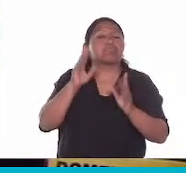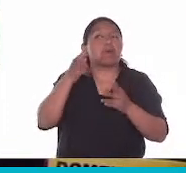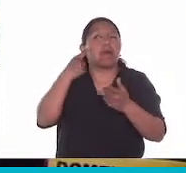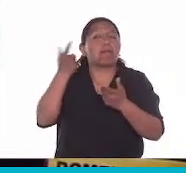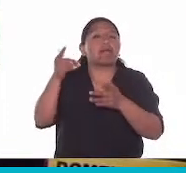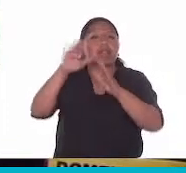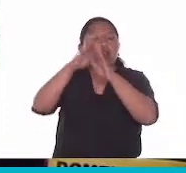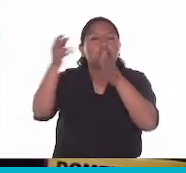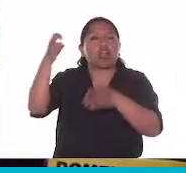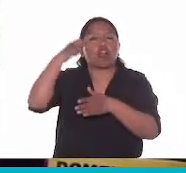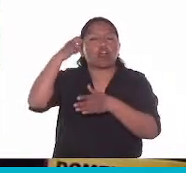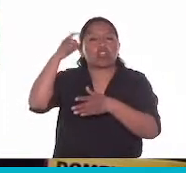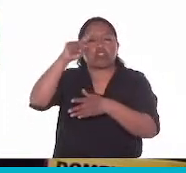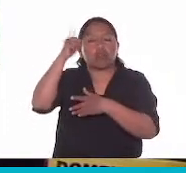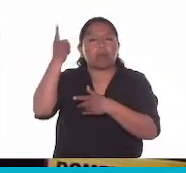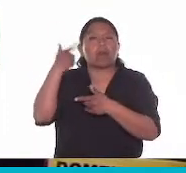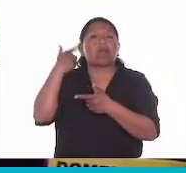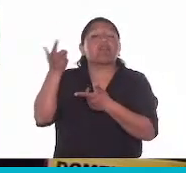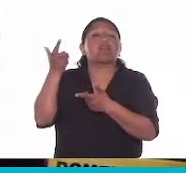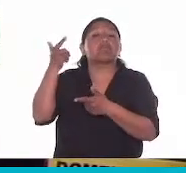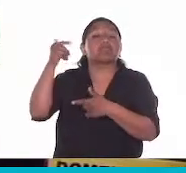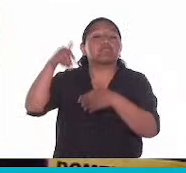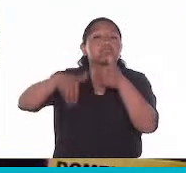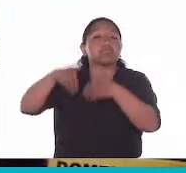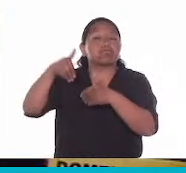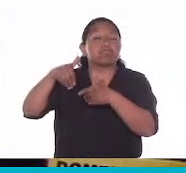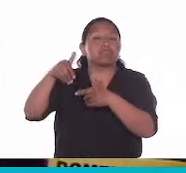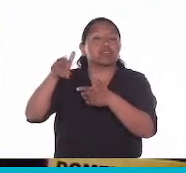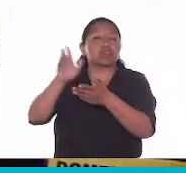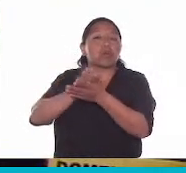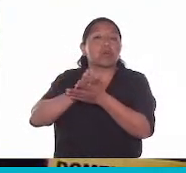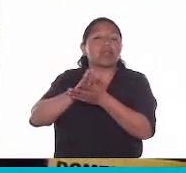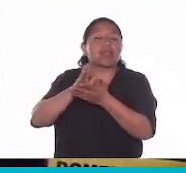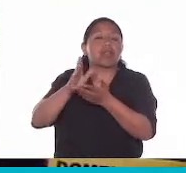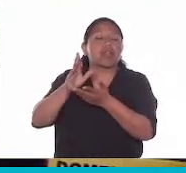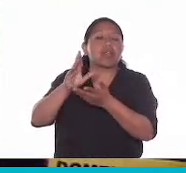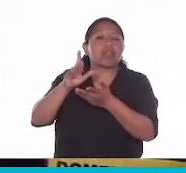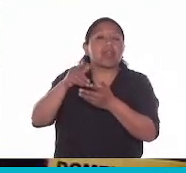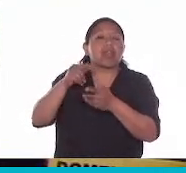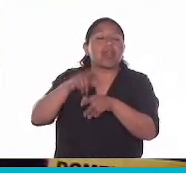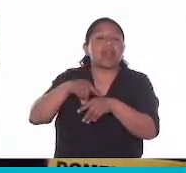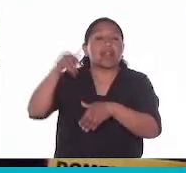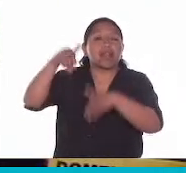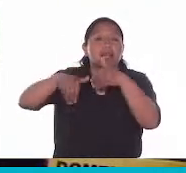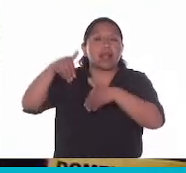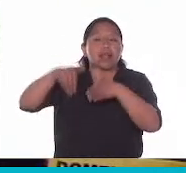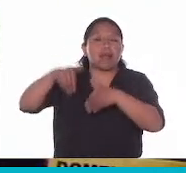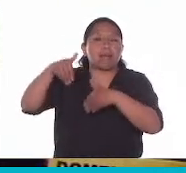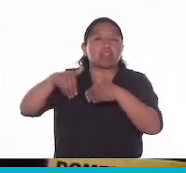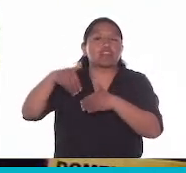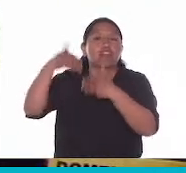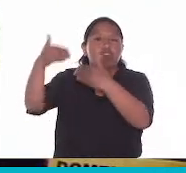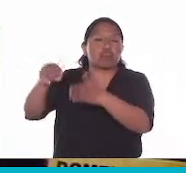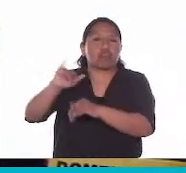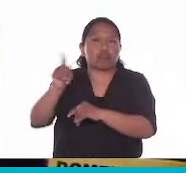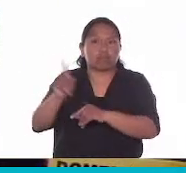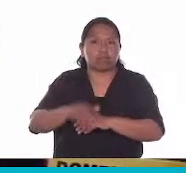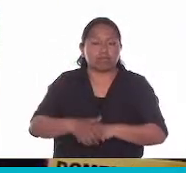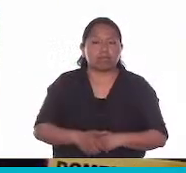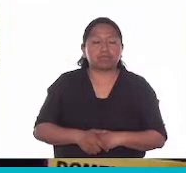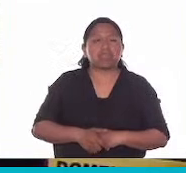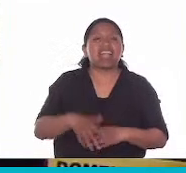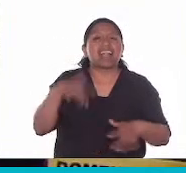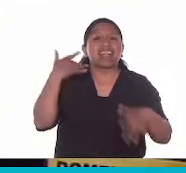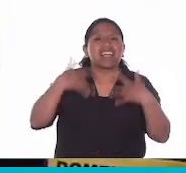ver en el Congreso Nacional cuando les toque de votar el tema de la eliminación de las paso no Pero me quería referir a la crisis del